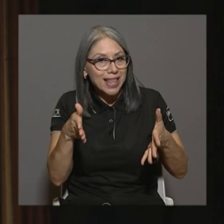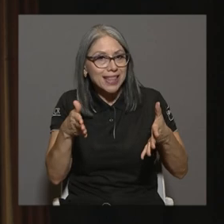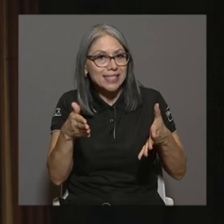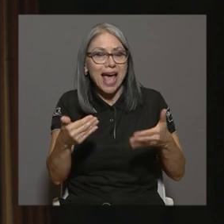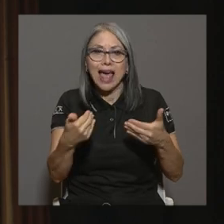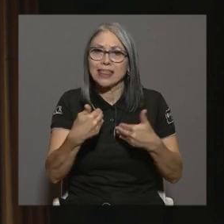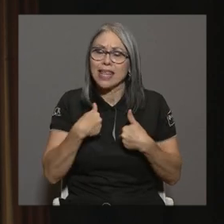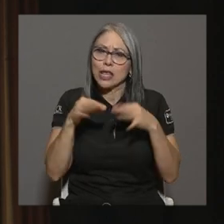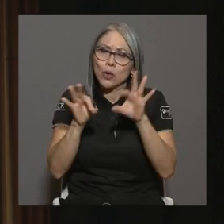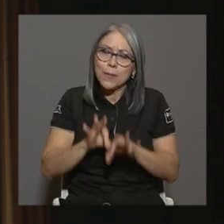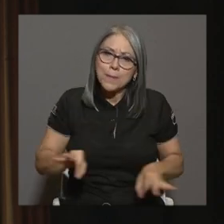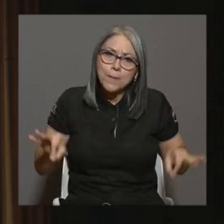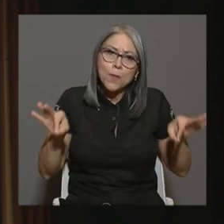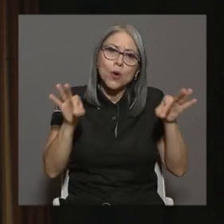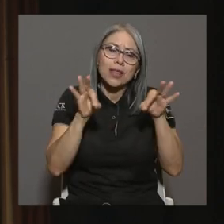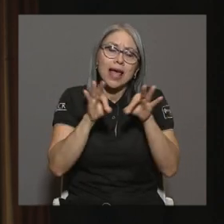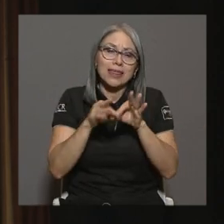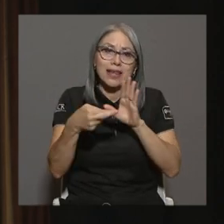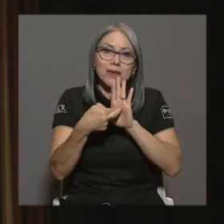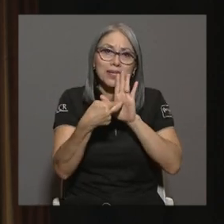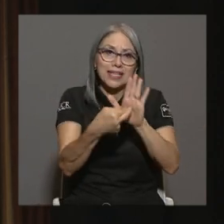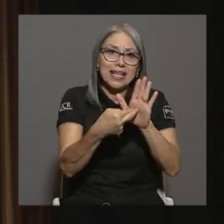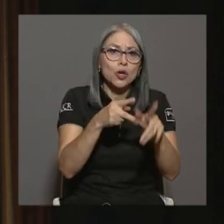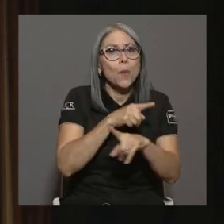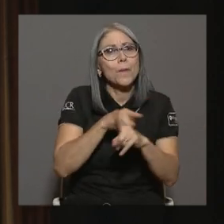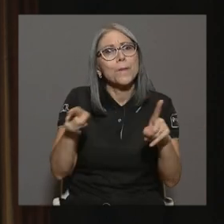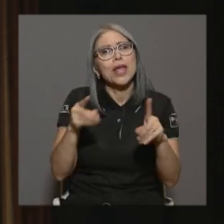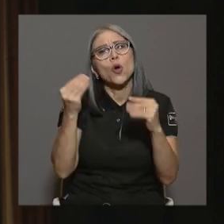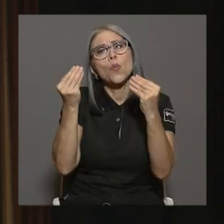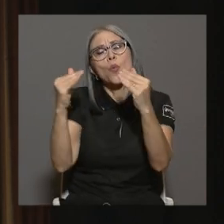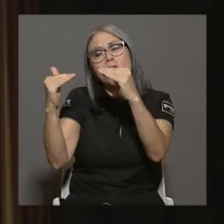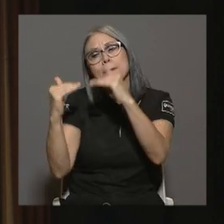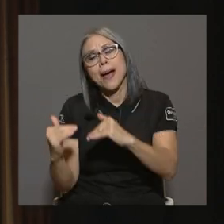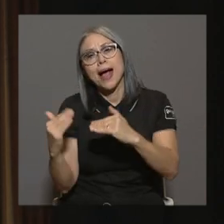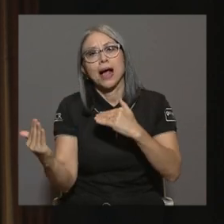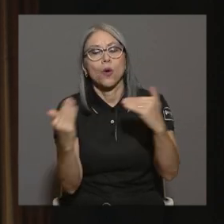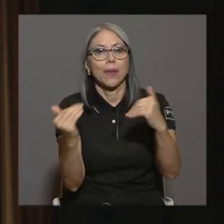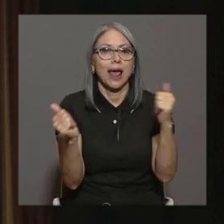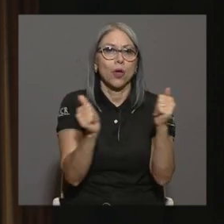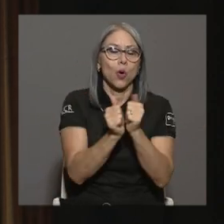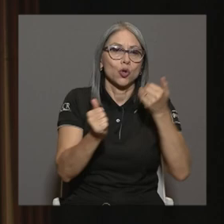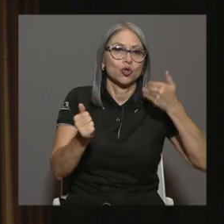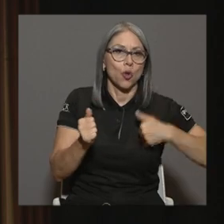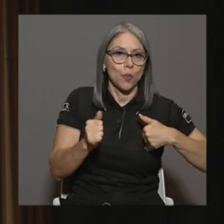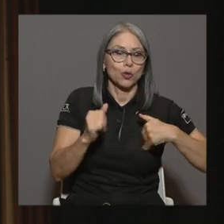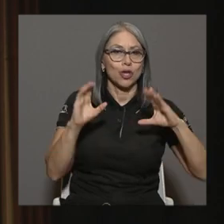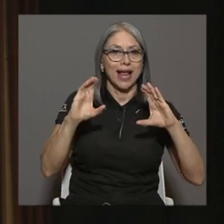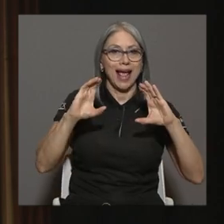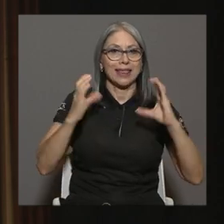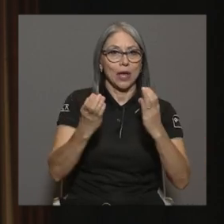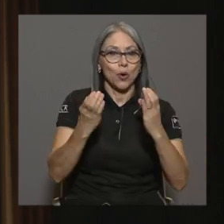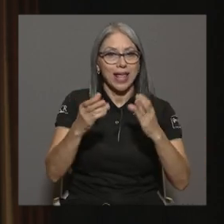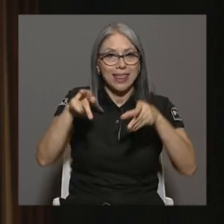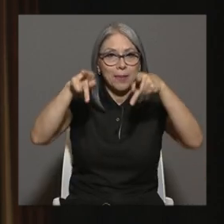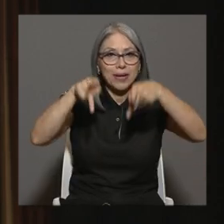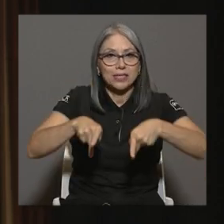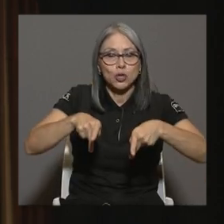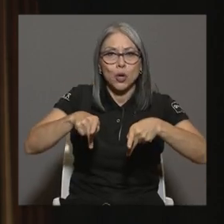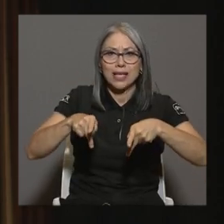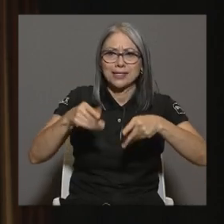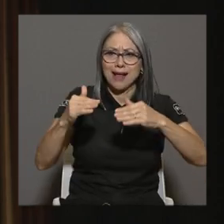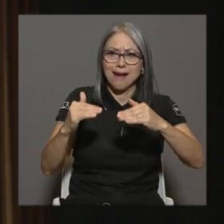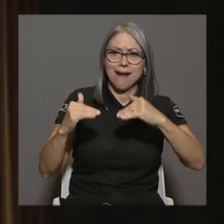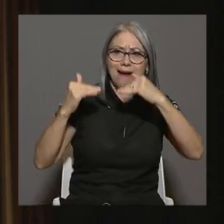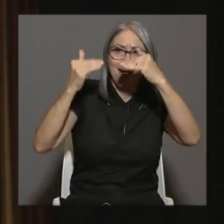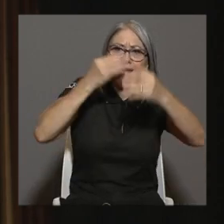representación significativamente menor en comparación con los hombres en la categoría de personas catedráticas, se ha